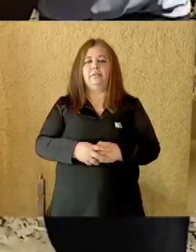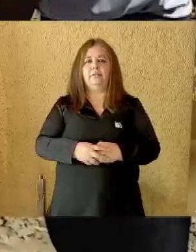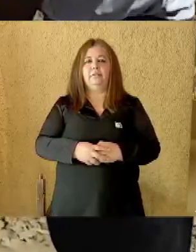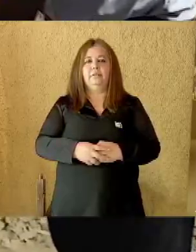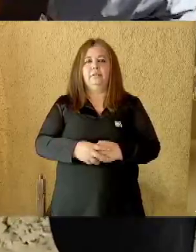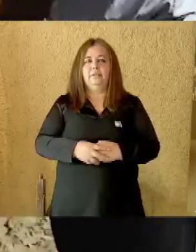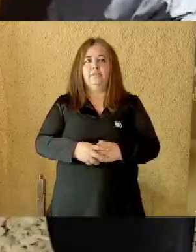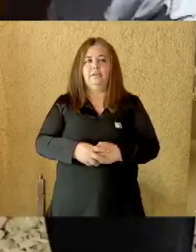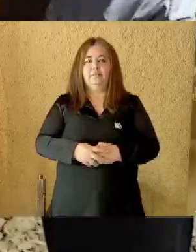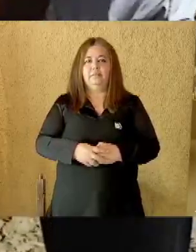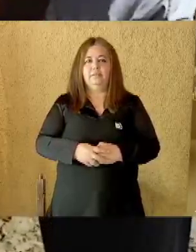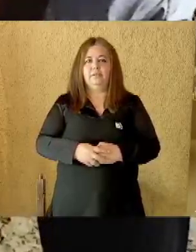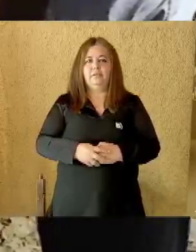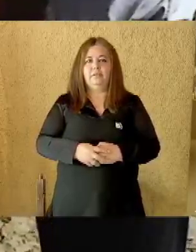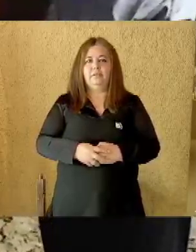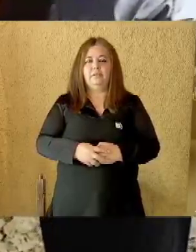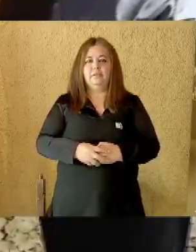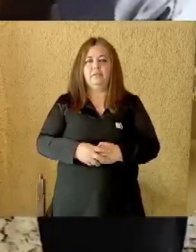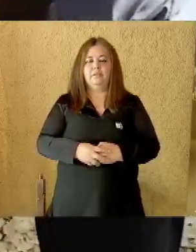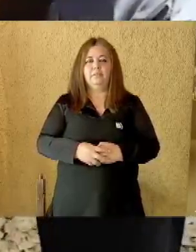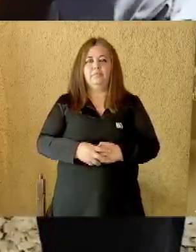pagar. Segunda.